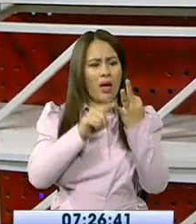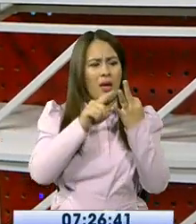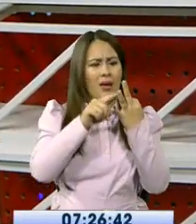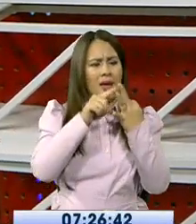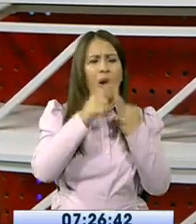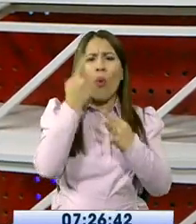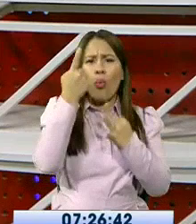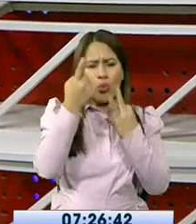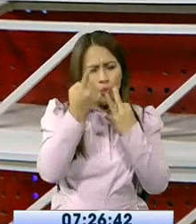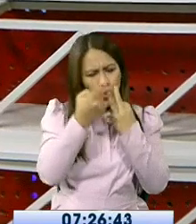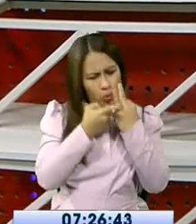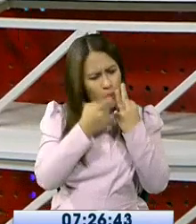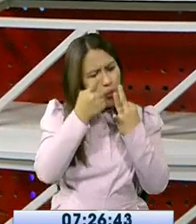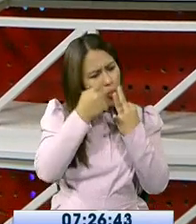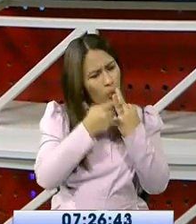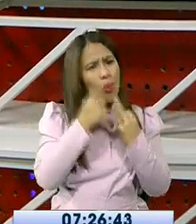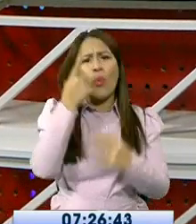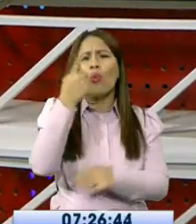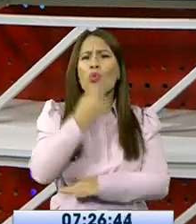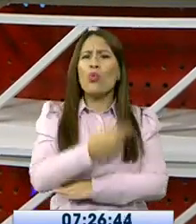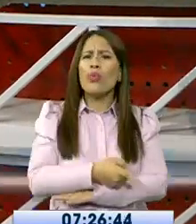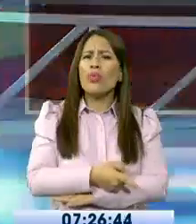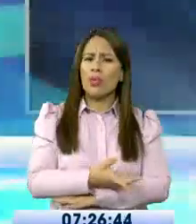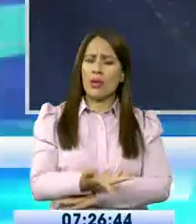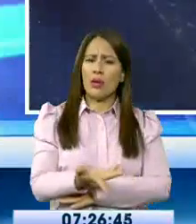pasando un día en esta semana,